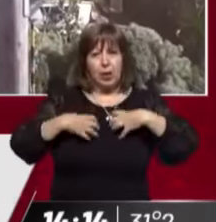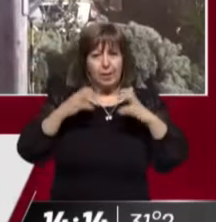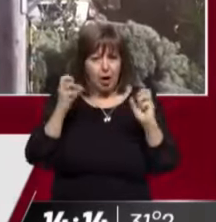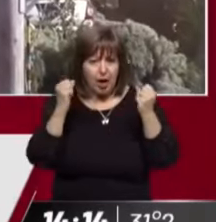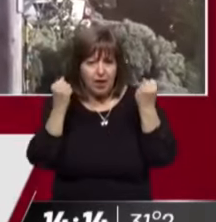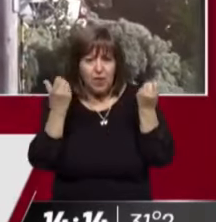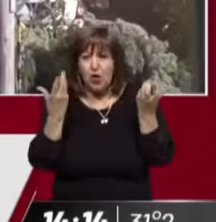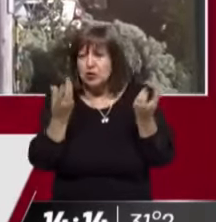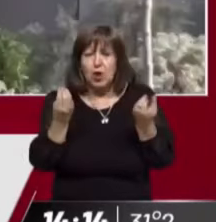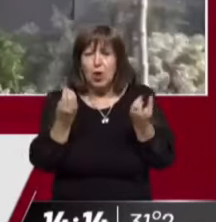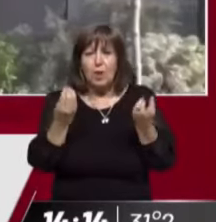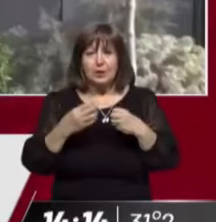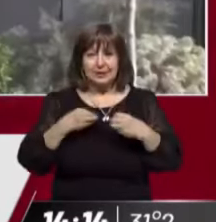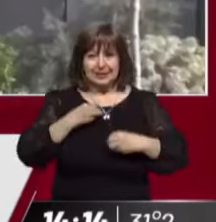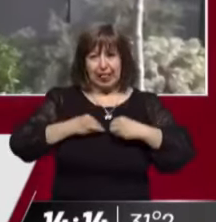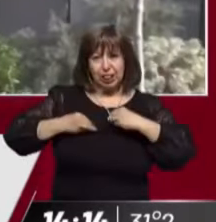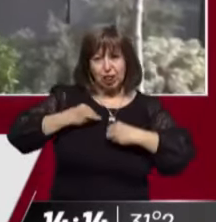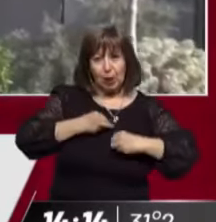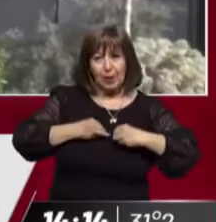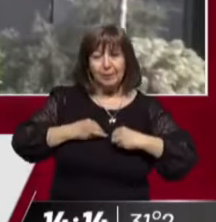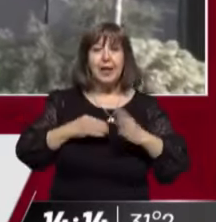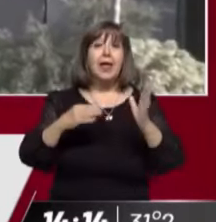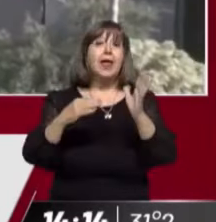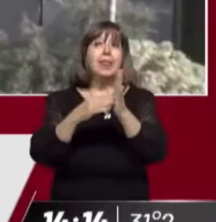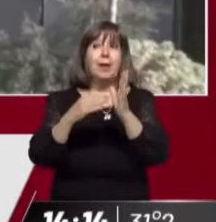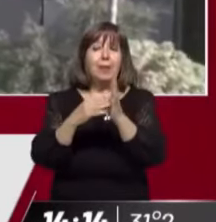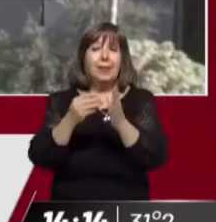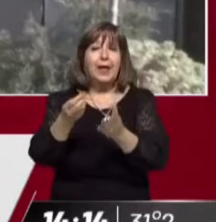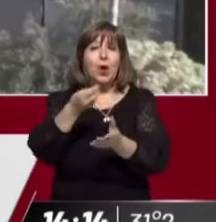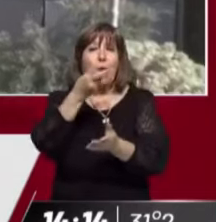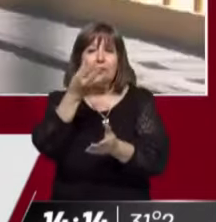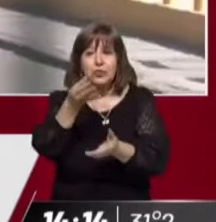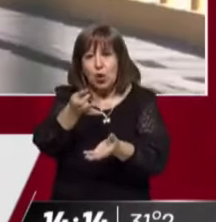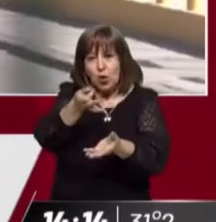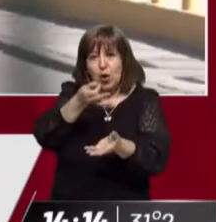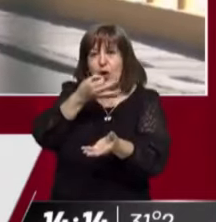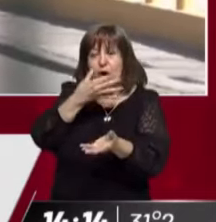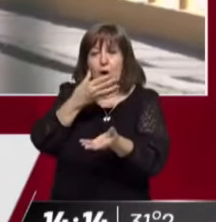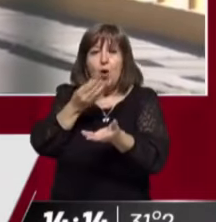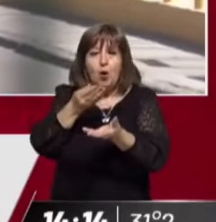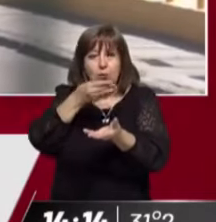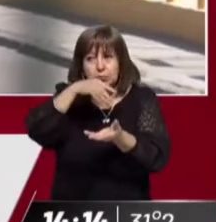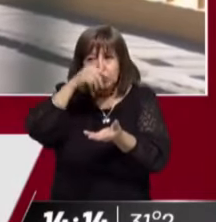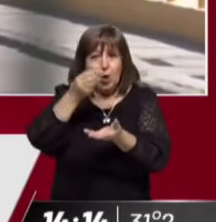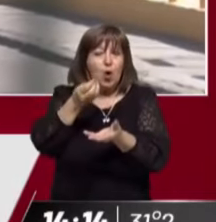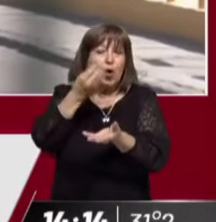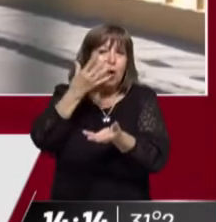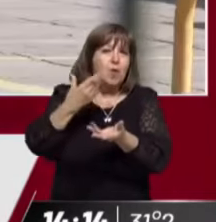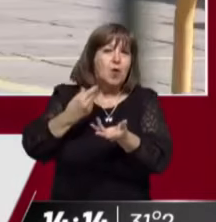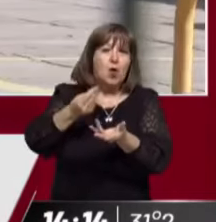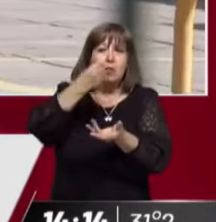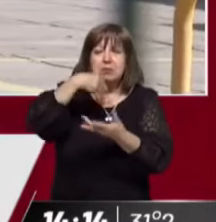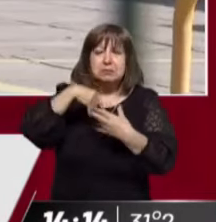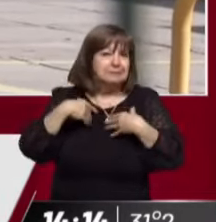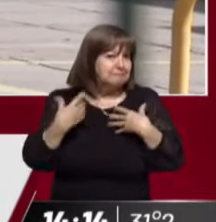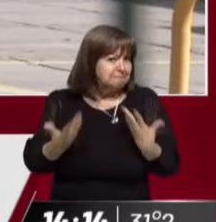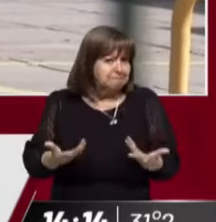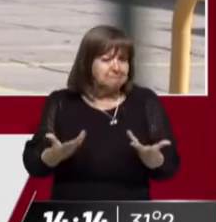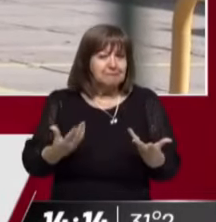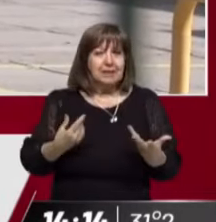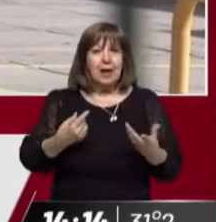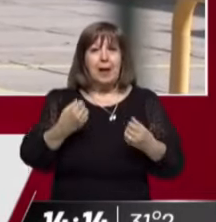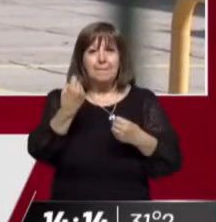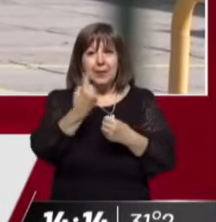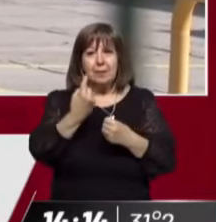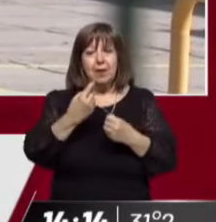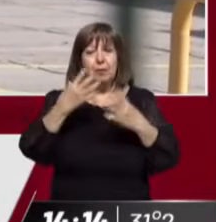chicos intoxicados. Bueno, dependiendo de la cantidad, el problema en estos casos es cuando hay cierta cantidad puede empezar con